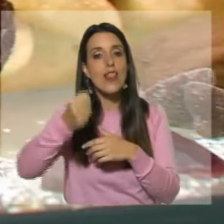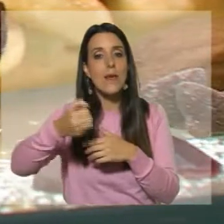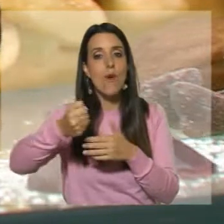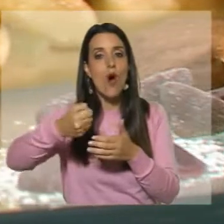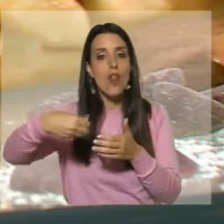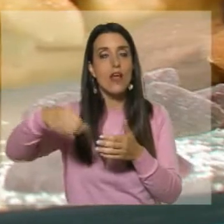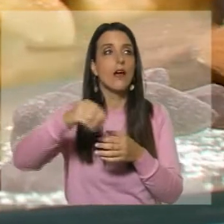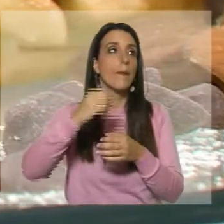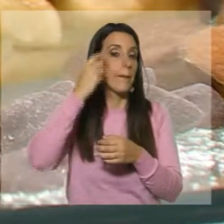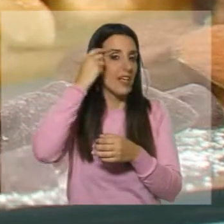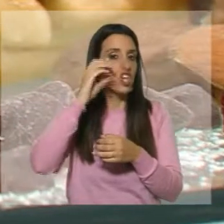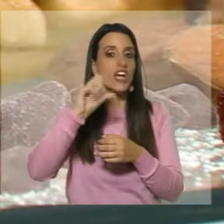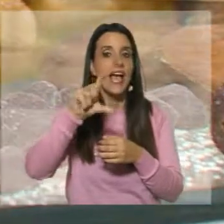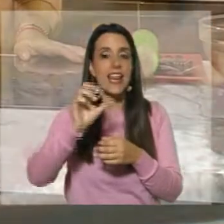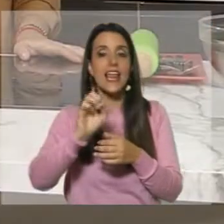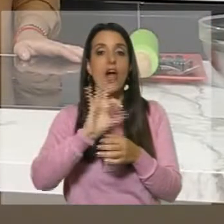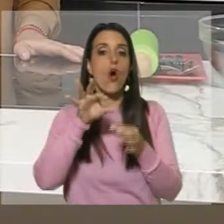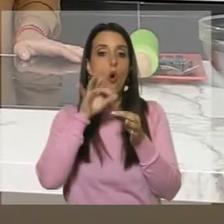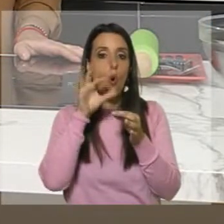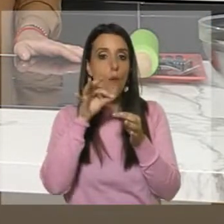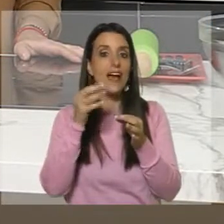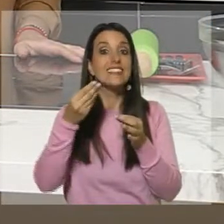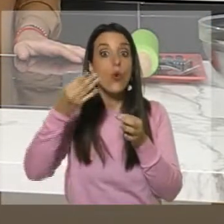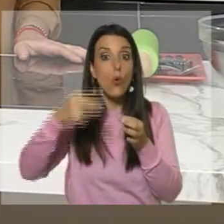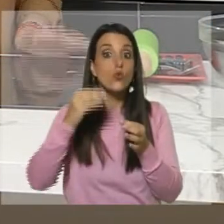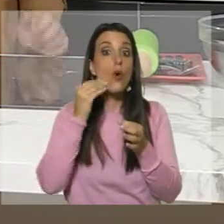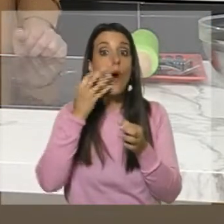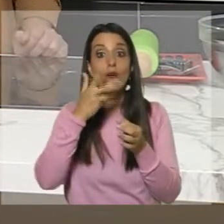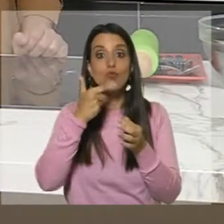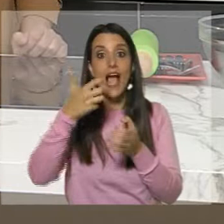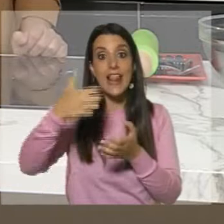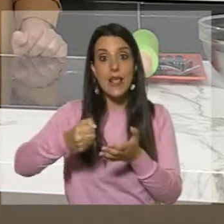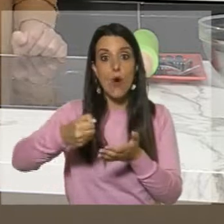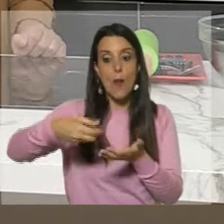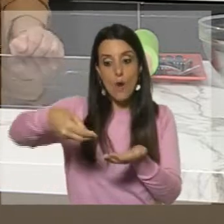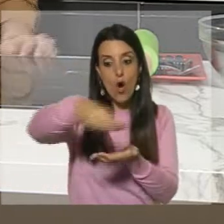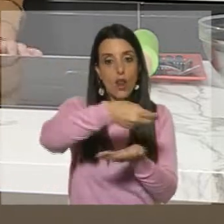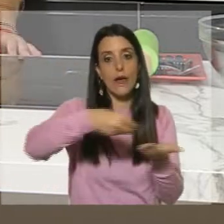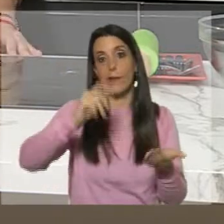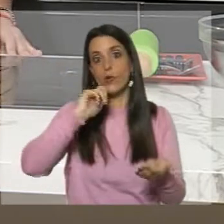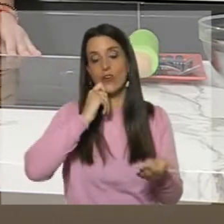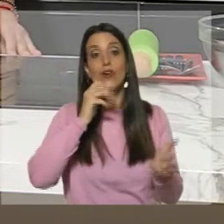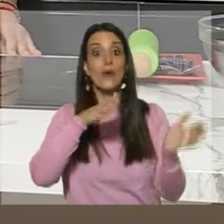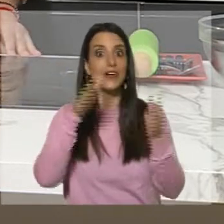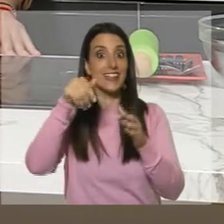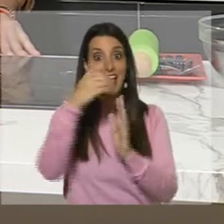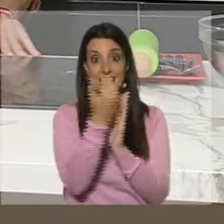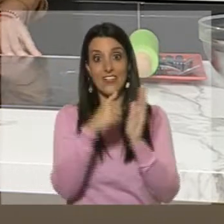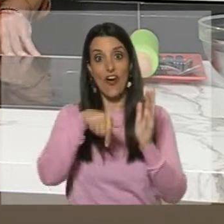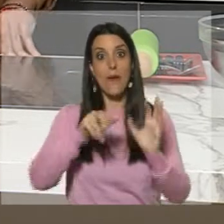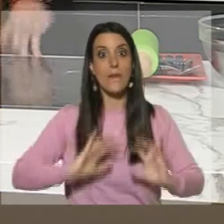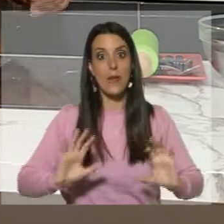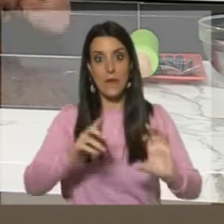pones canela, por ejemplo, y pasas de uva, el glaseadito de limón te queda rico. Son buenos amigos. Sí. Muy bien, nosotros como les decimos, tenemos esta receta para preparar